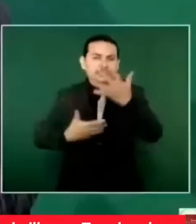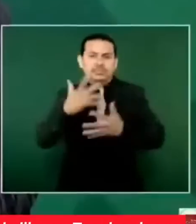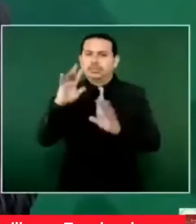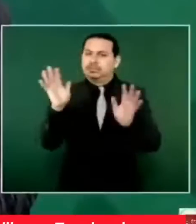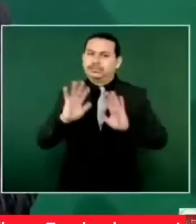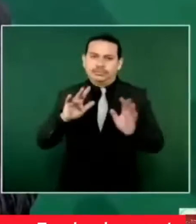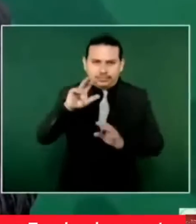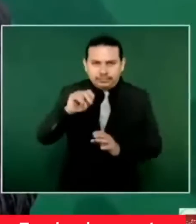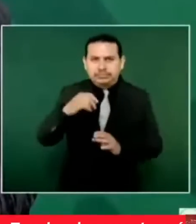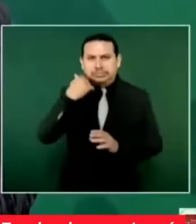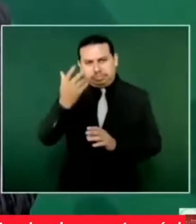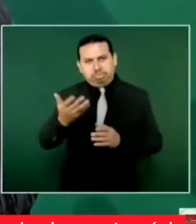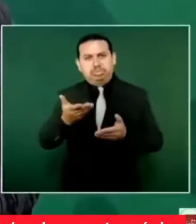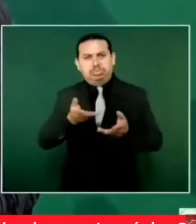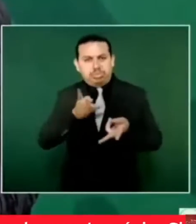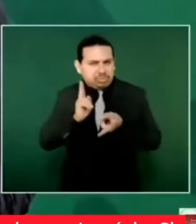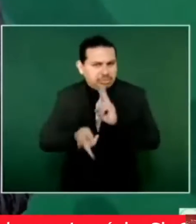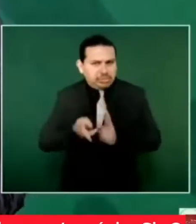Creo que